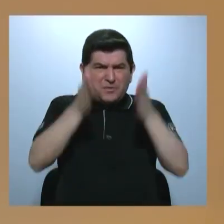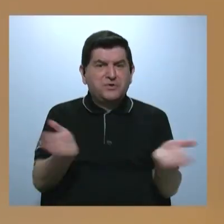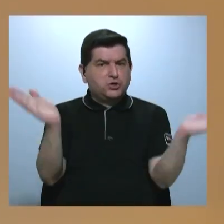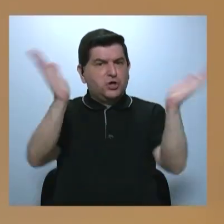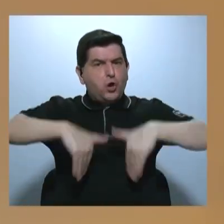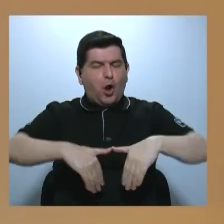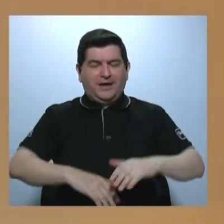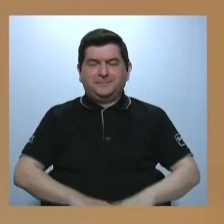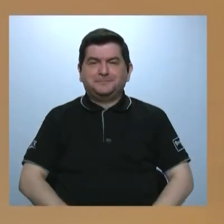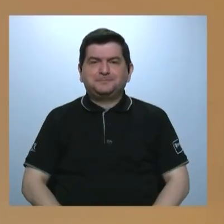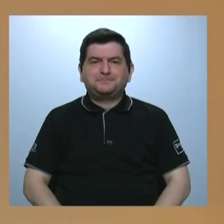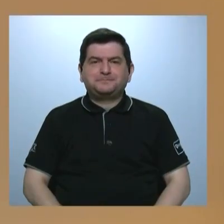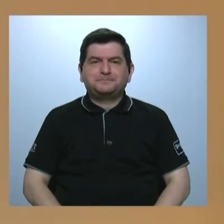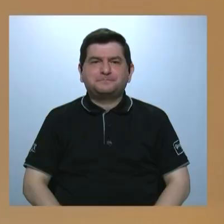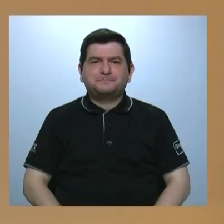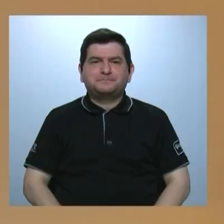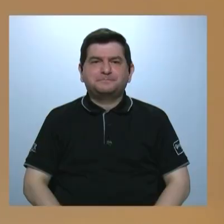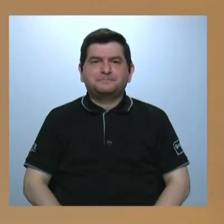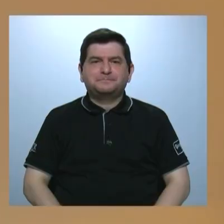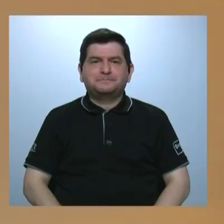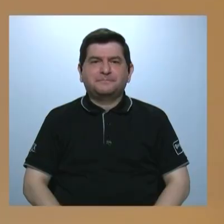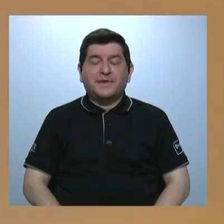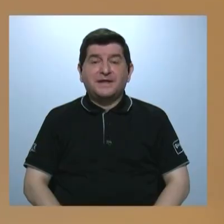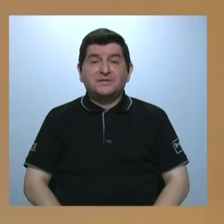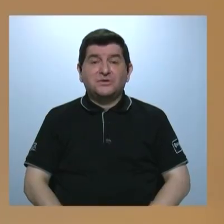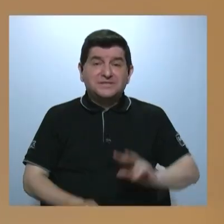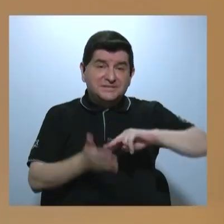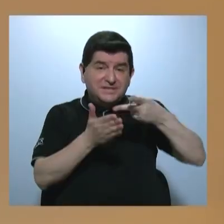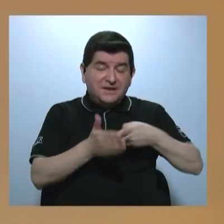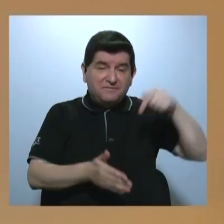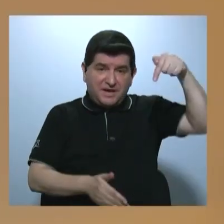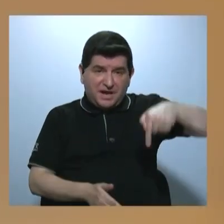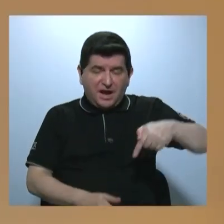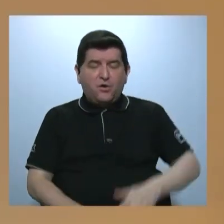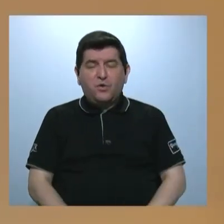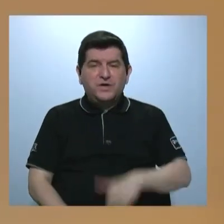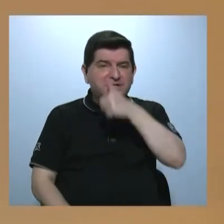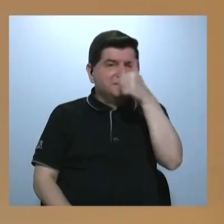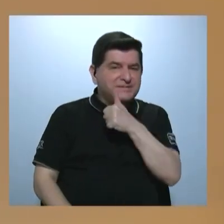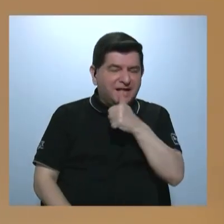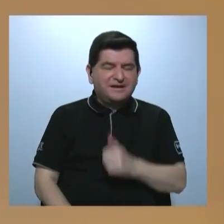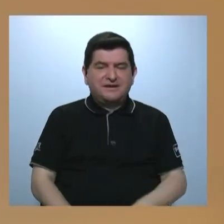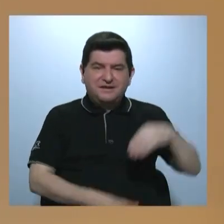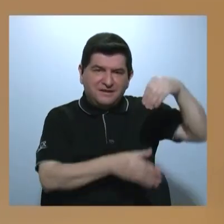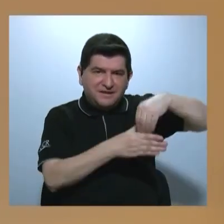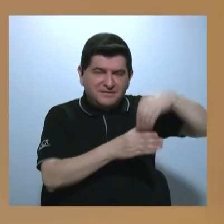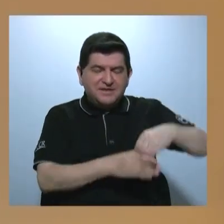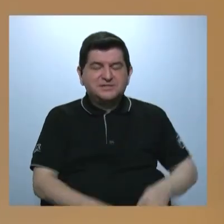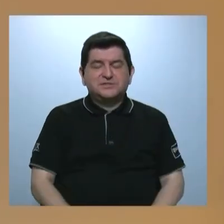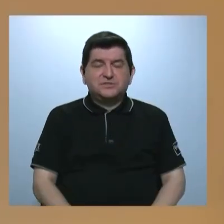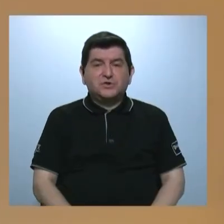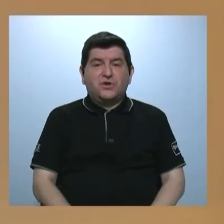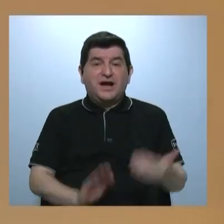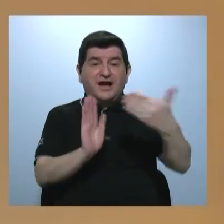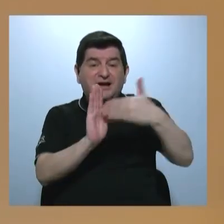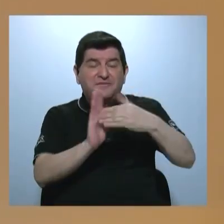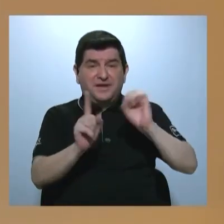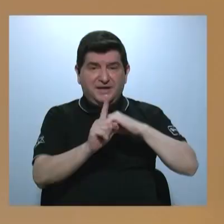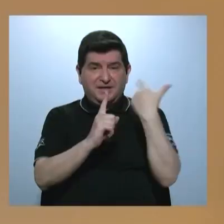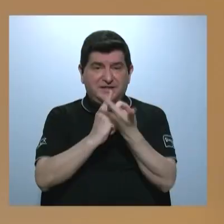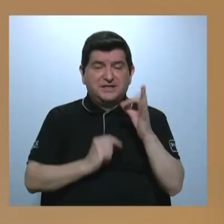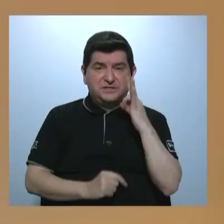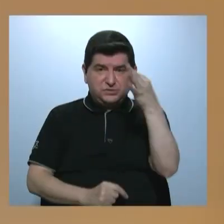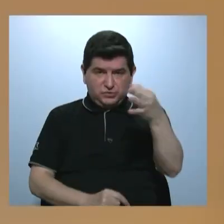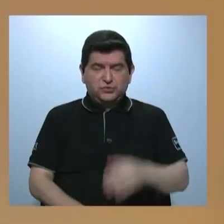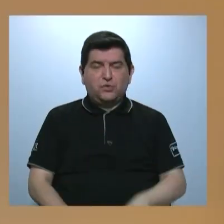nada. Entonces estamos sacrificando hoy inversión que va a tener un costo social en el futuro, porque las personas que